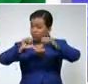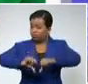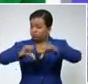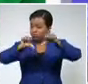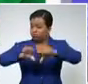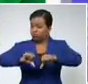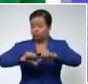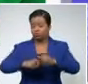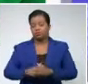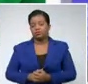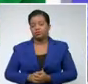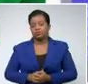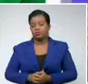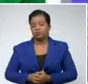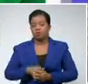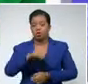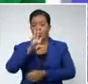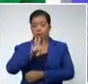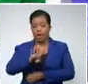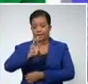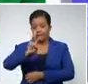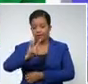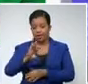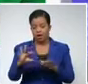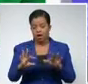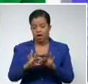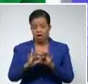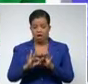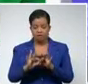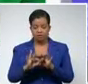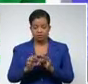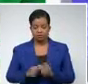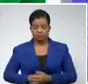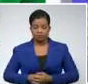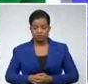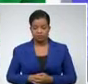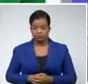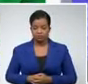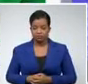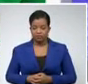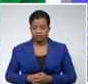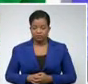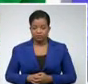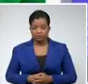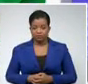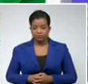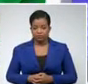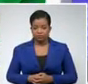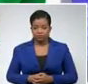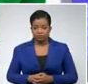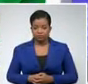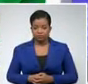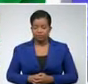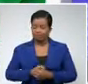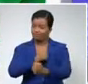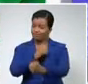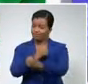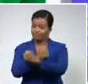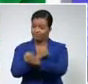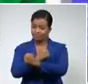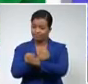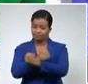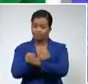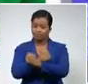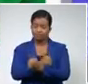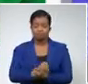y 43 graves, 2 más que el día de ayer. Esto es muy riesgoso, fíjense.